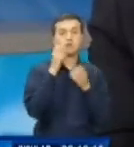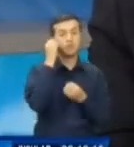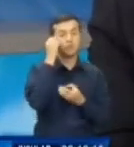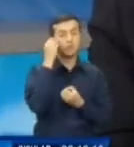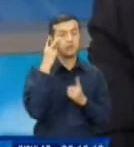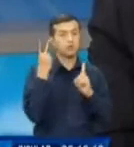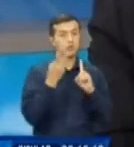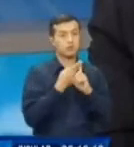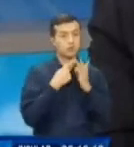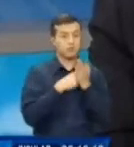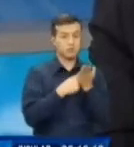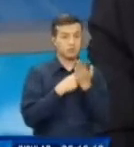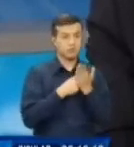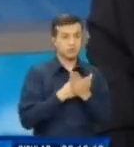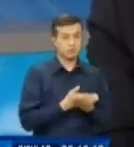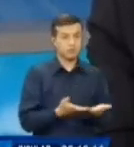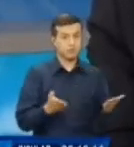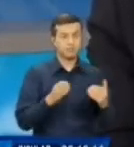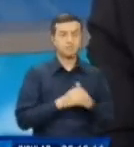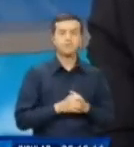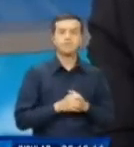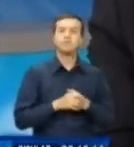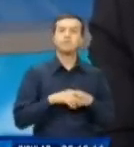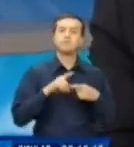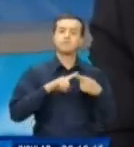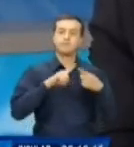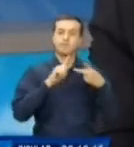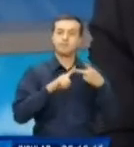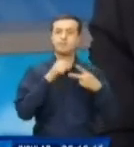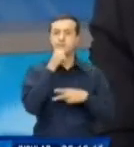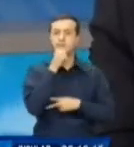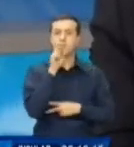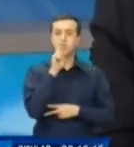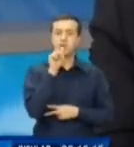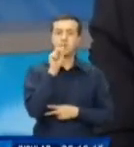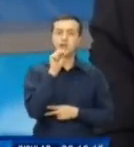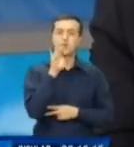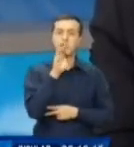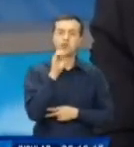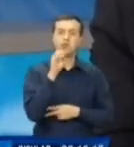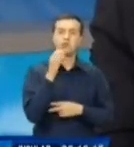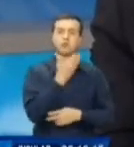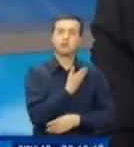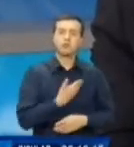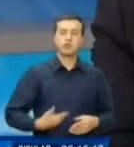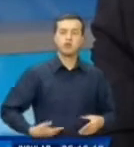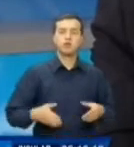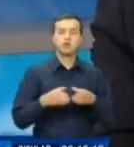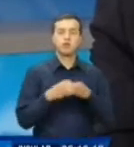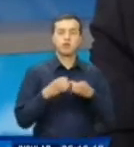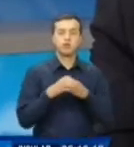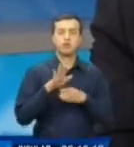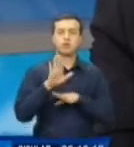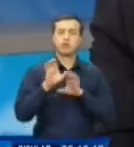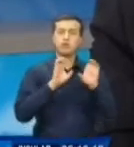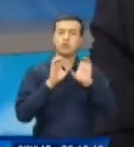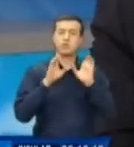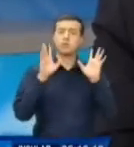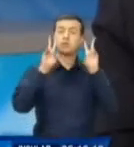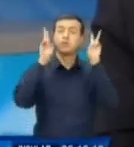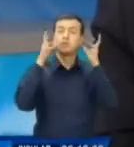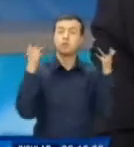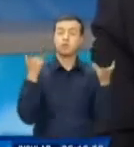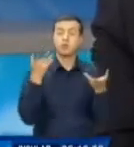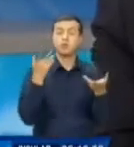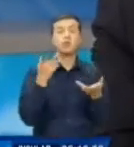del segundo debate y en el segundo bloque tendremos renato carló presidente de la asociación de laboratorio farmacéutico del ecuador para hablar sobre